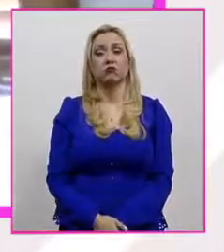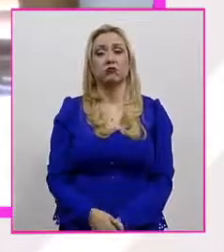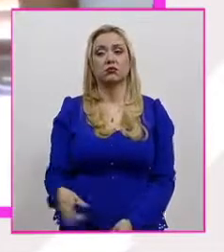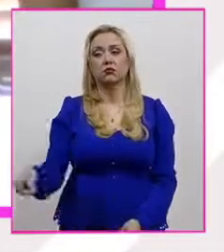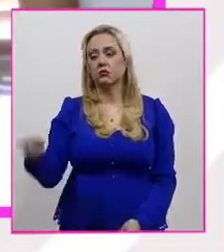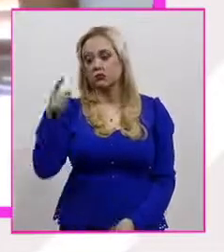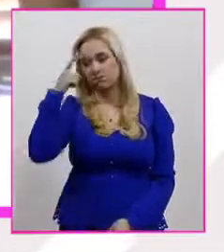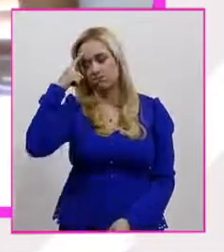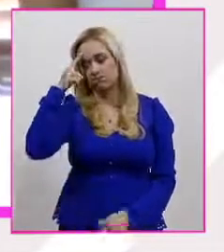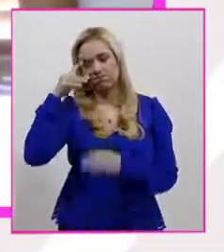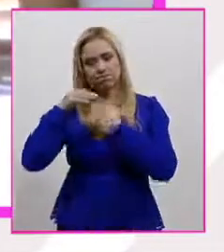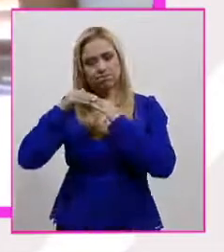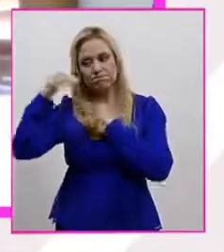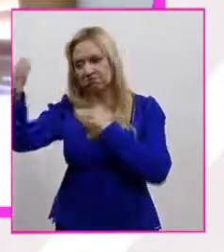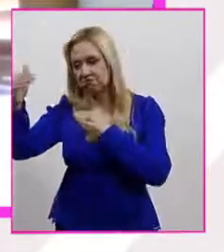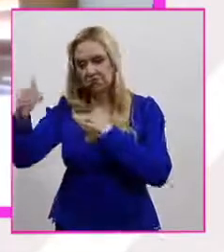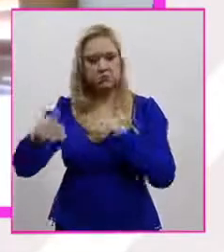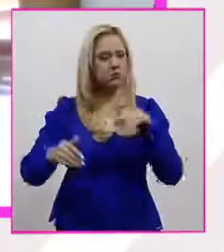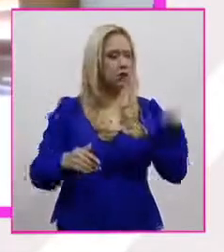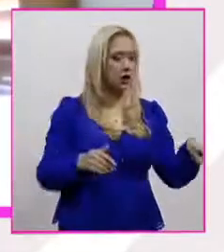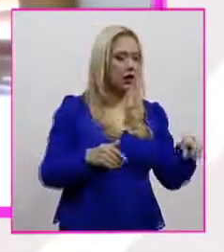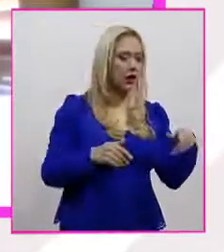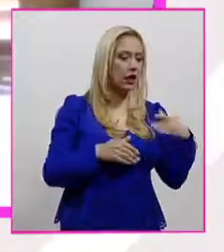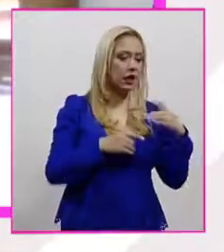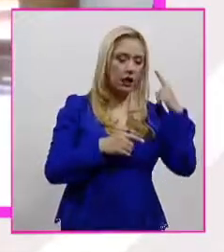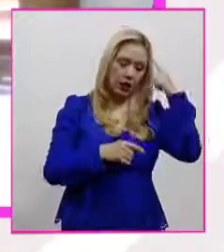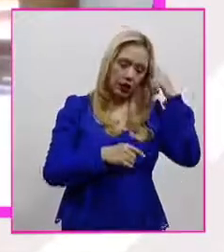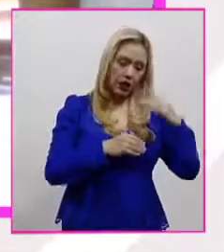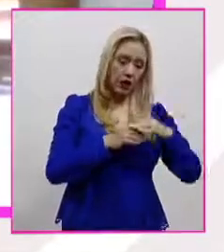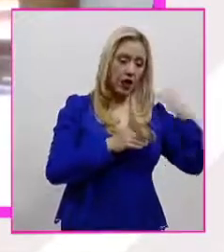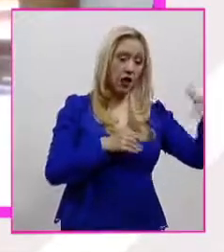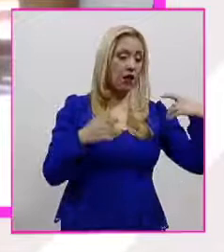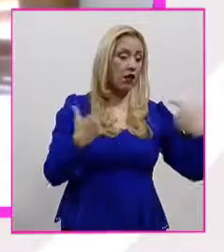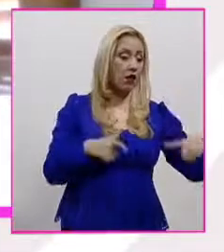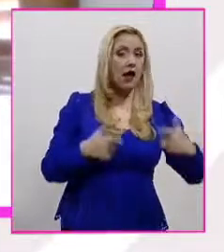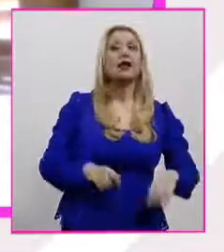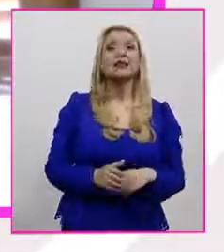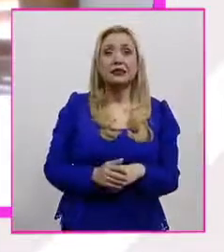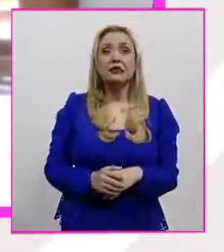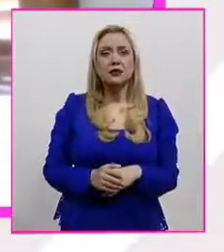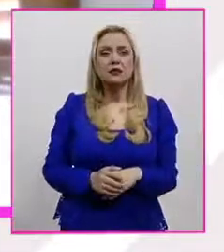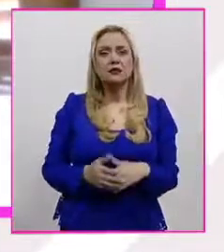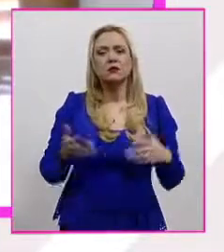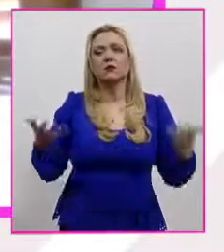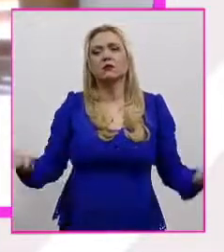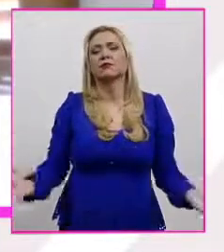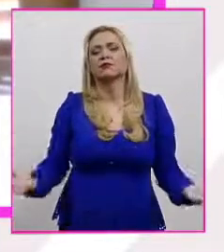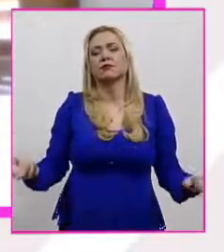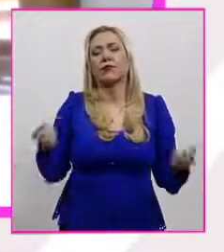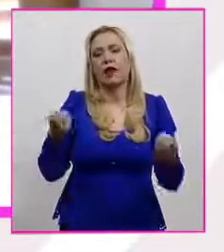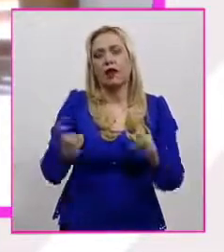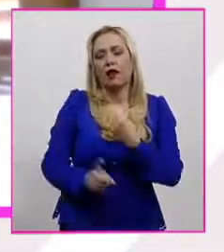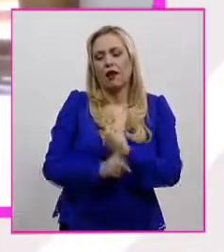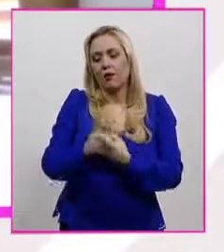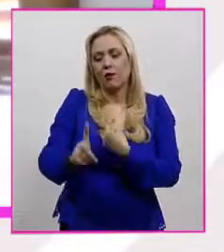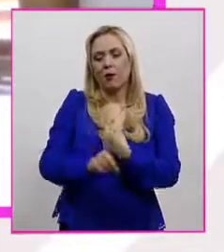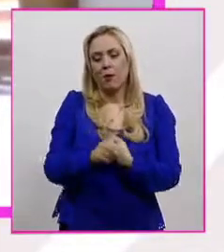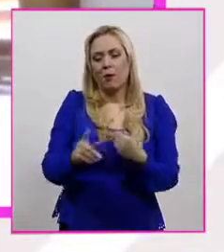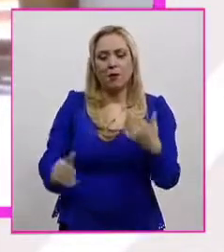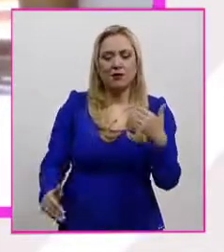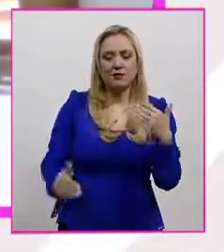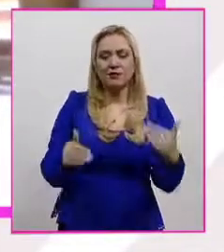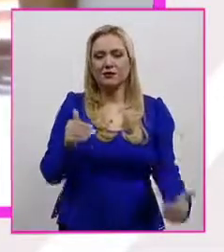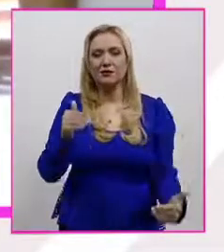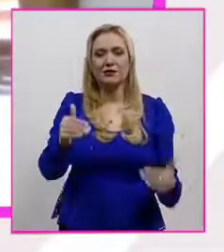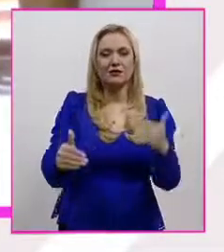que acrecienta ya estas, estas brechas de oportunidad de las que hablaba Ale, que ya estaban